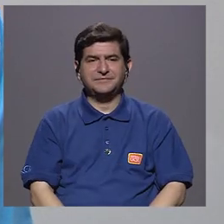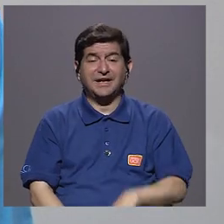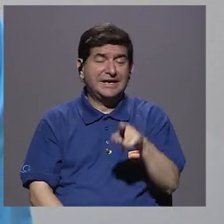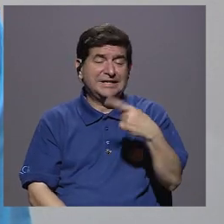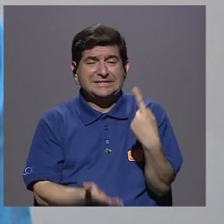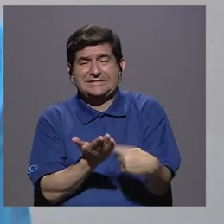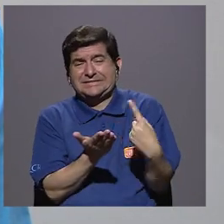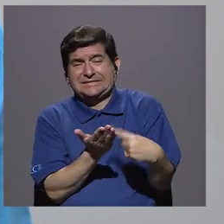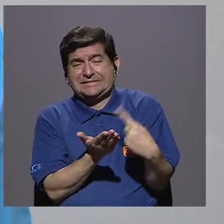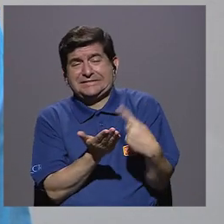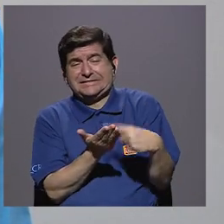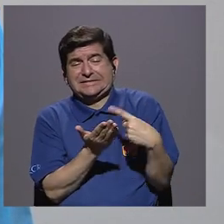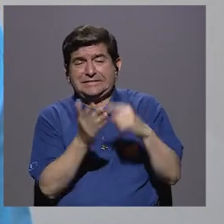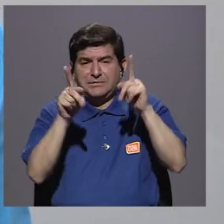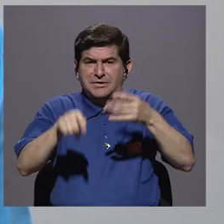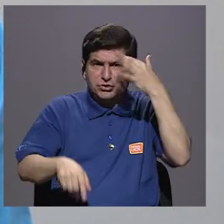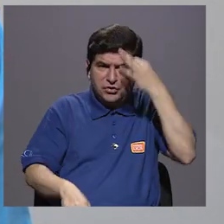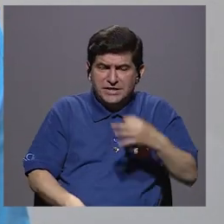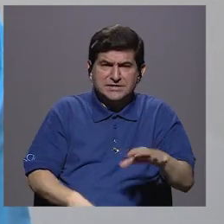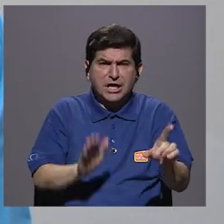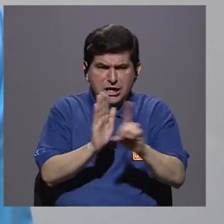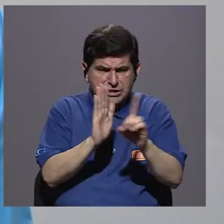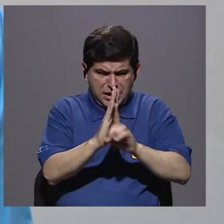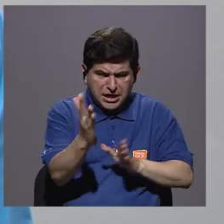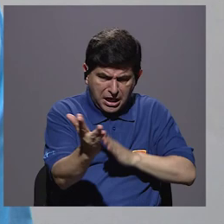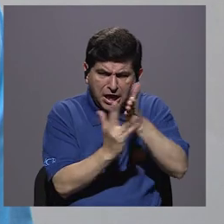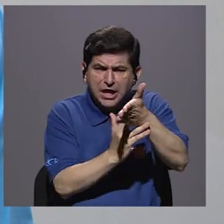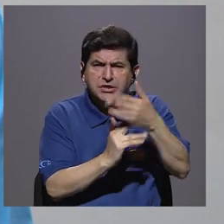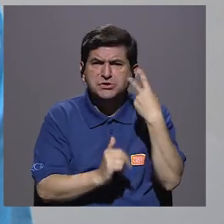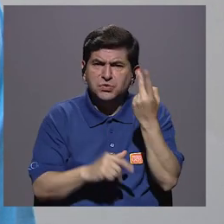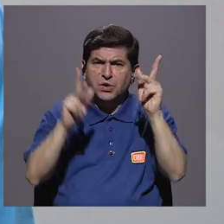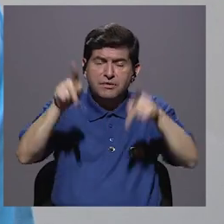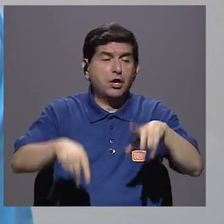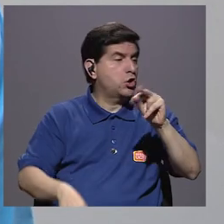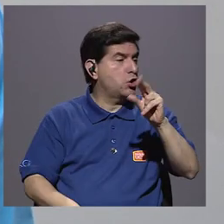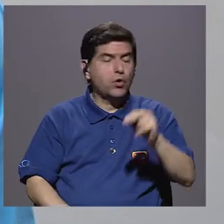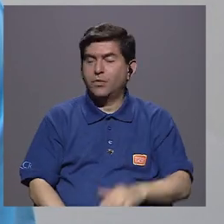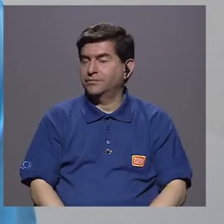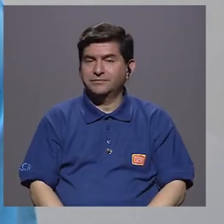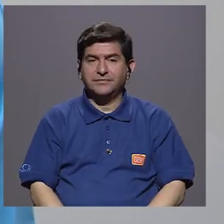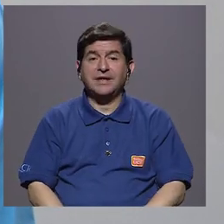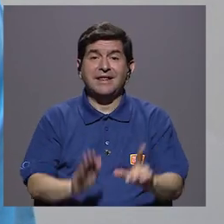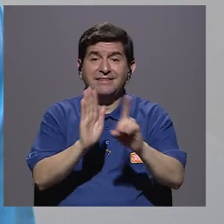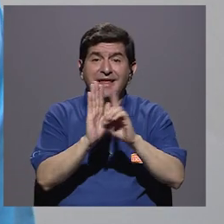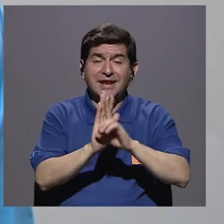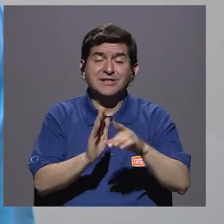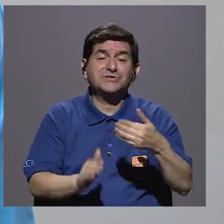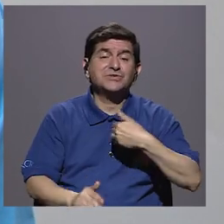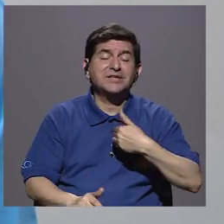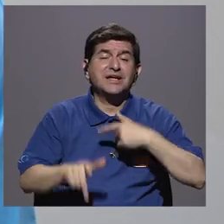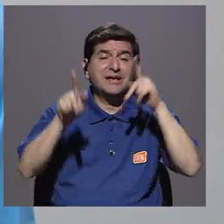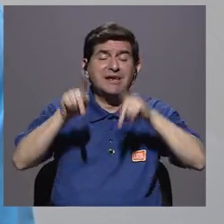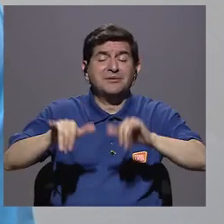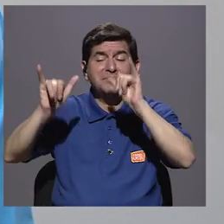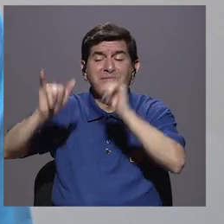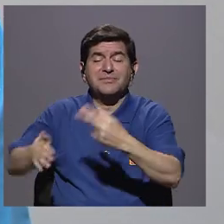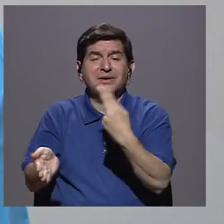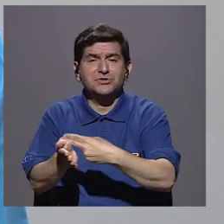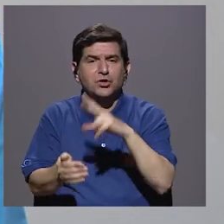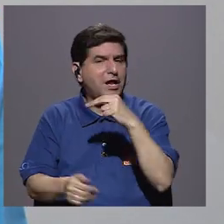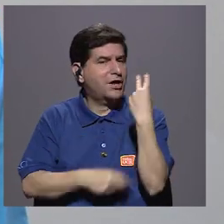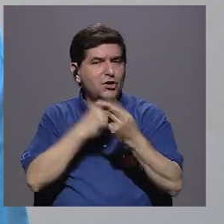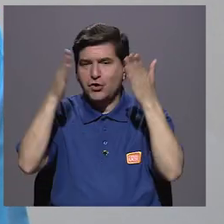se da un conflicto. Porque las personas piensan que es un derecho ingresar a ver a esa persona. No, es un derecho, pero de la persona hospitalizada, no de la